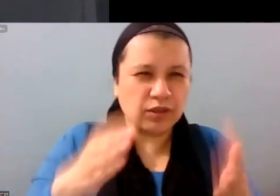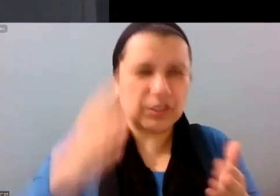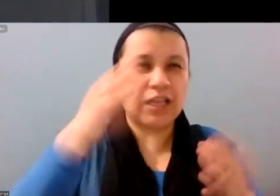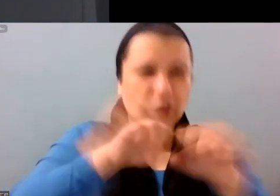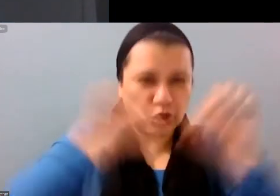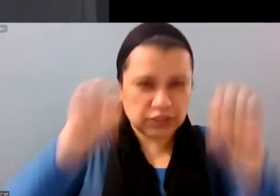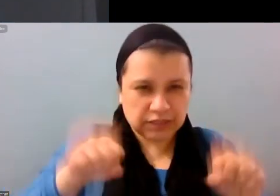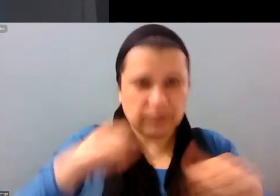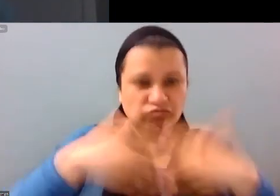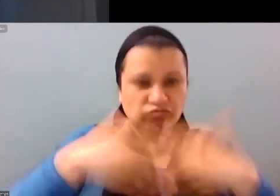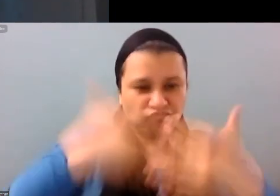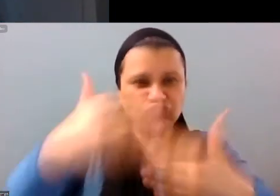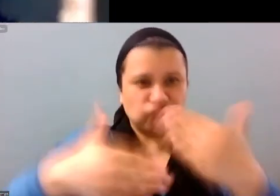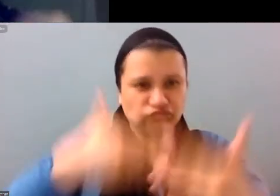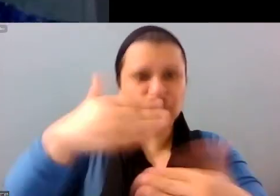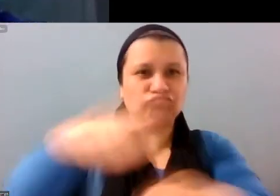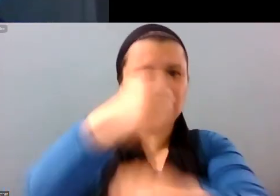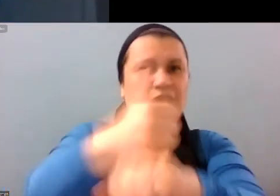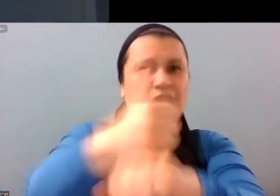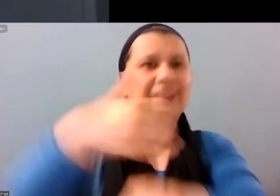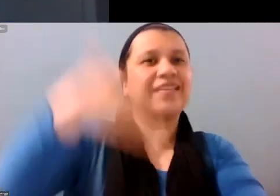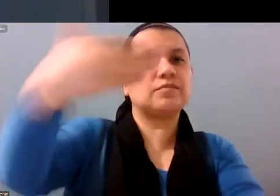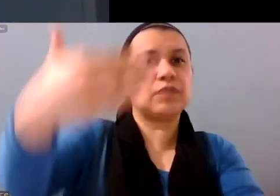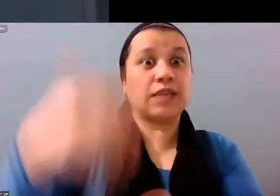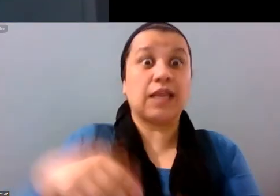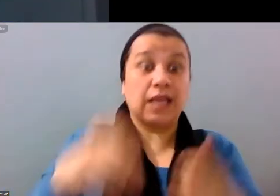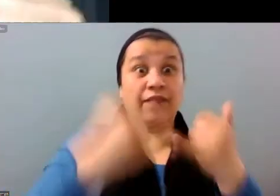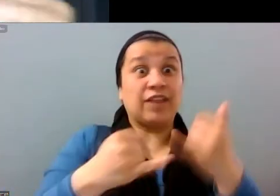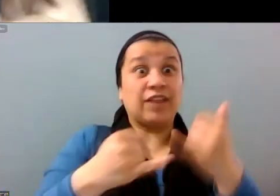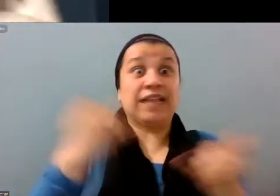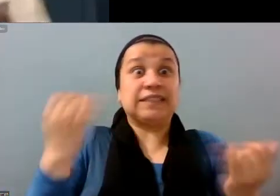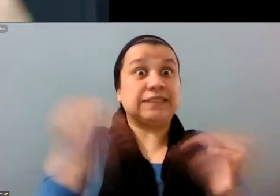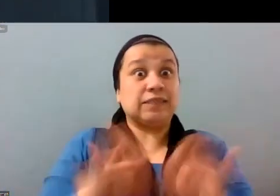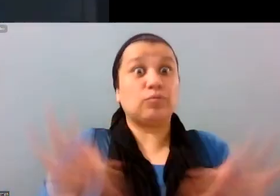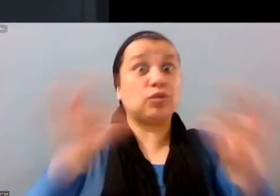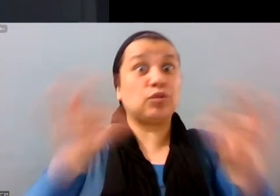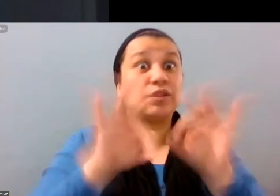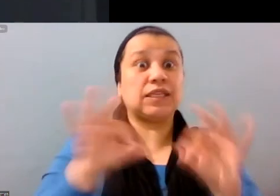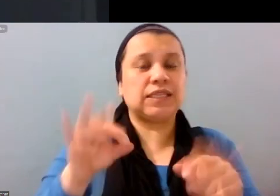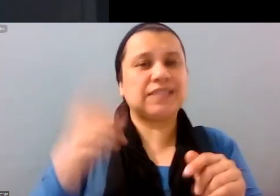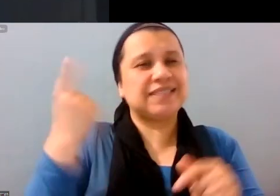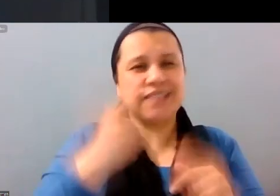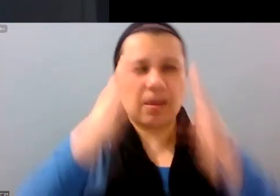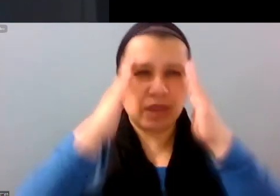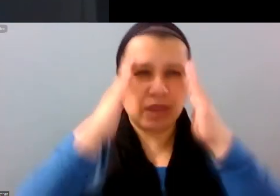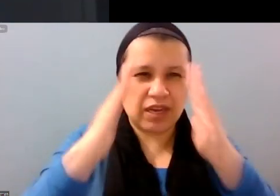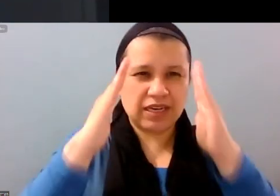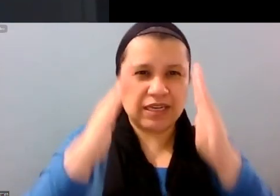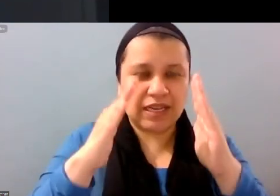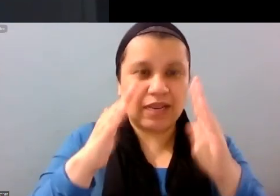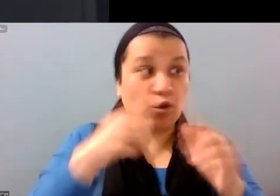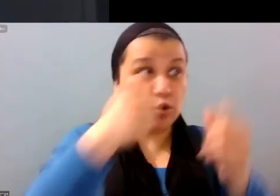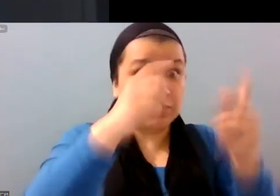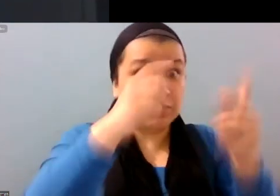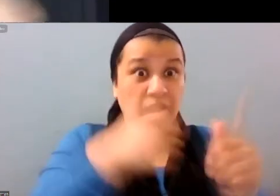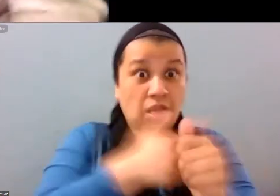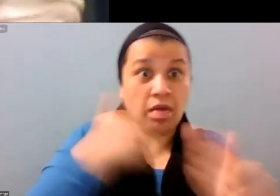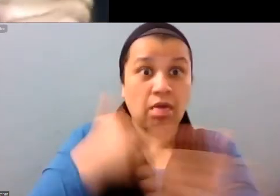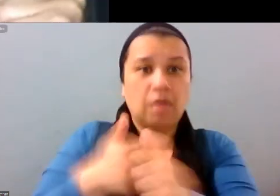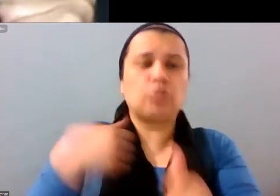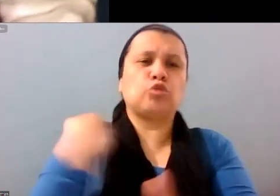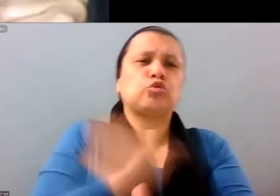necesita finalmente pero no menos importante es el estar siempre atentos a no dejar a nadie atrás nosotros como UNED hemos sido